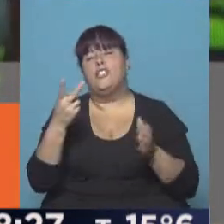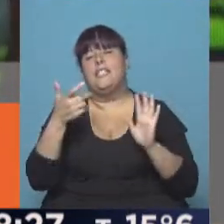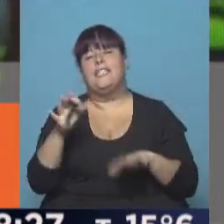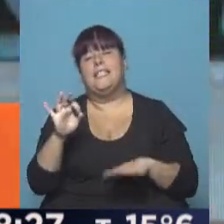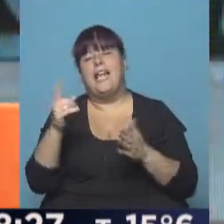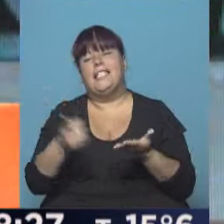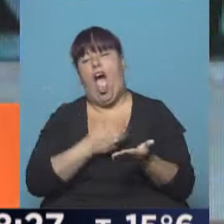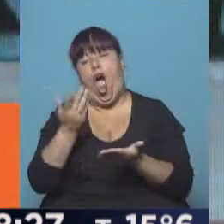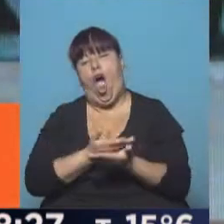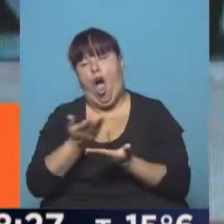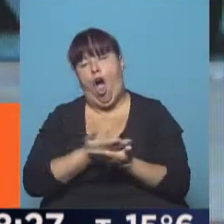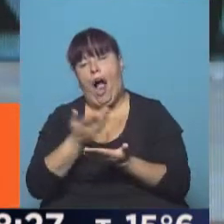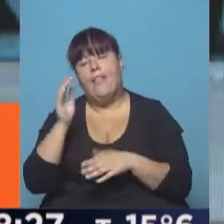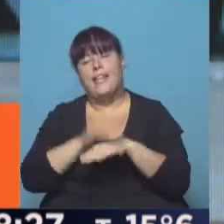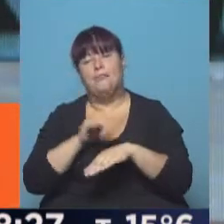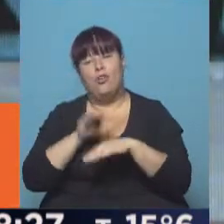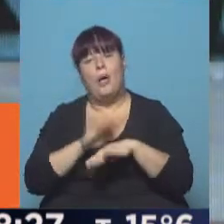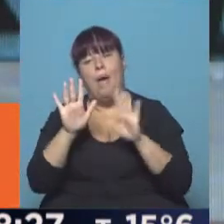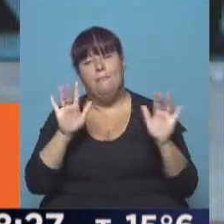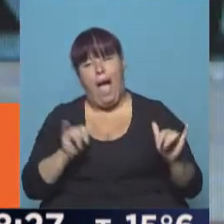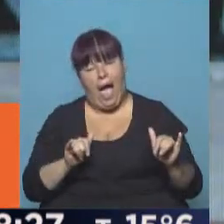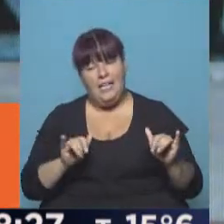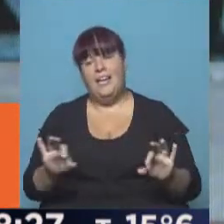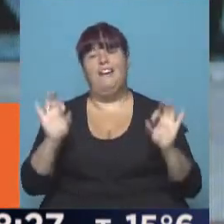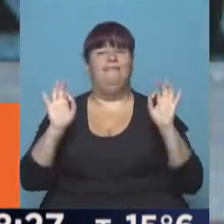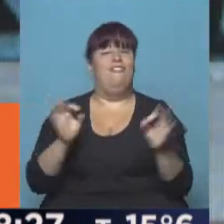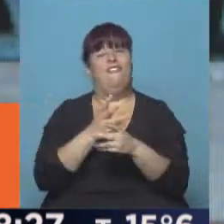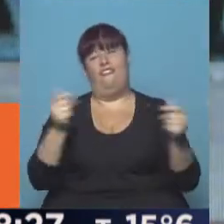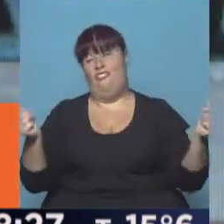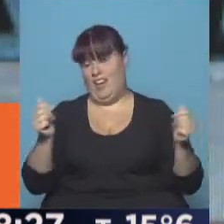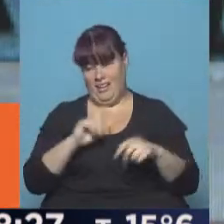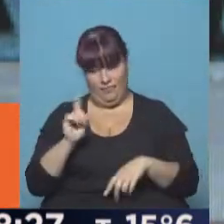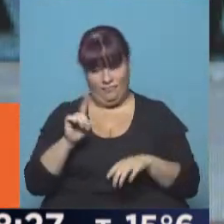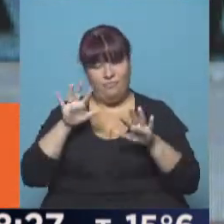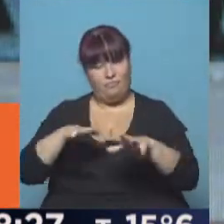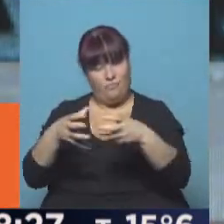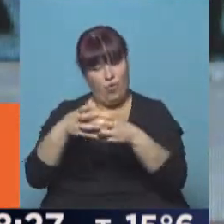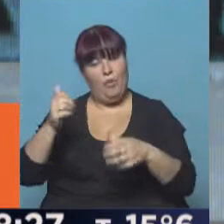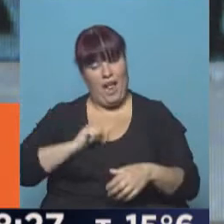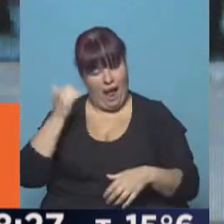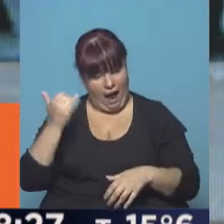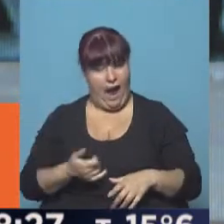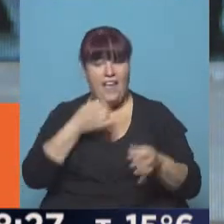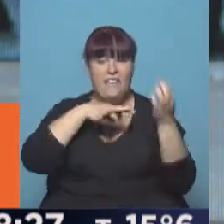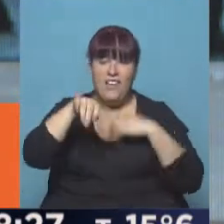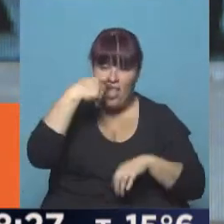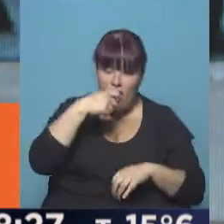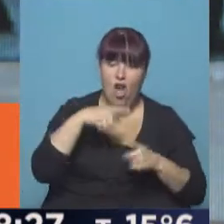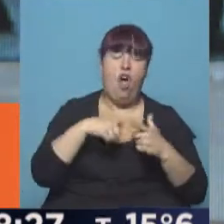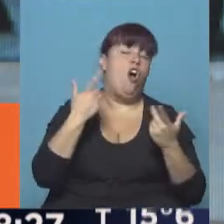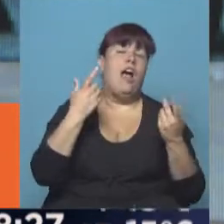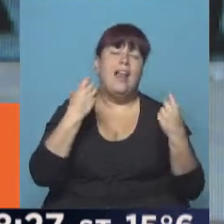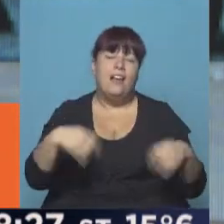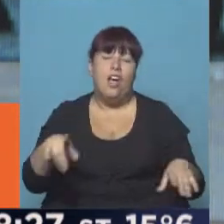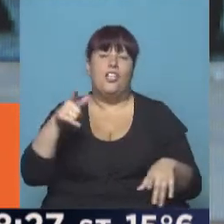260 páginas de compromiso de paz ya has terminado con los movimientos guerrilleros y con el narcotráfico y con los